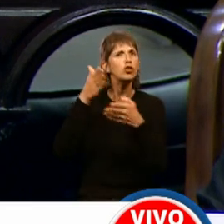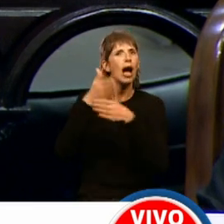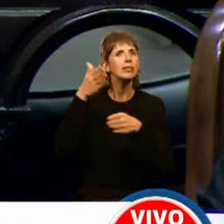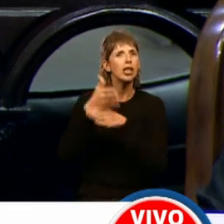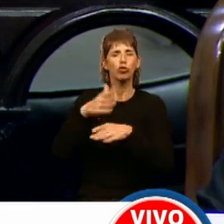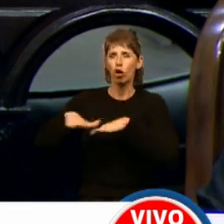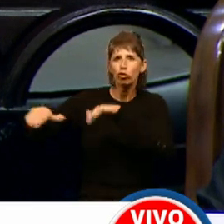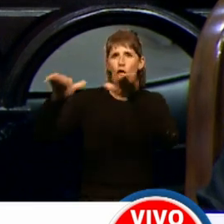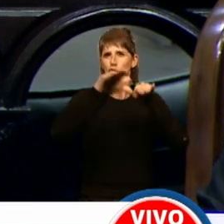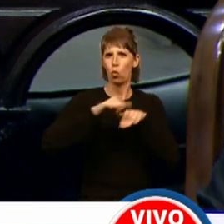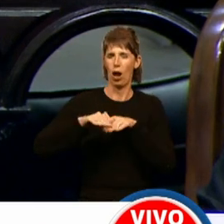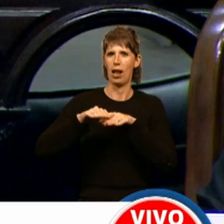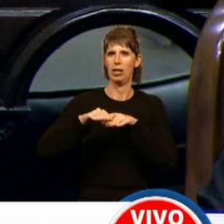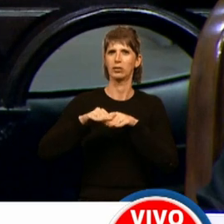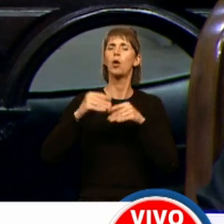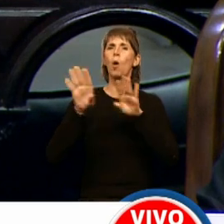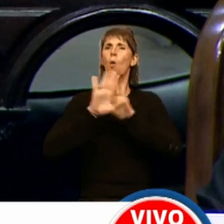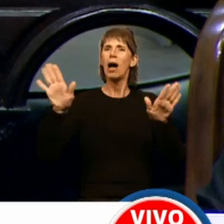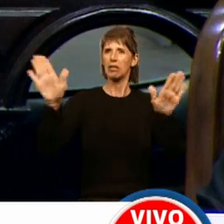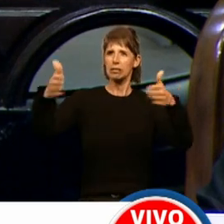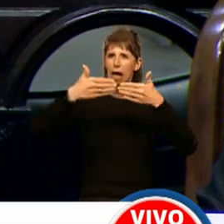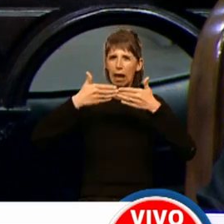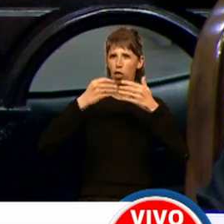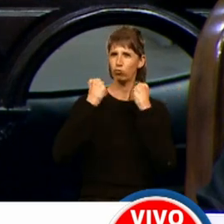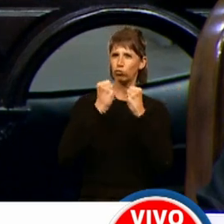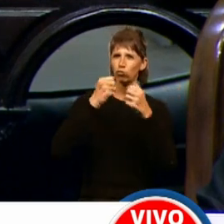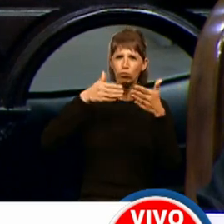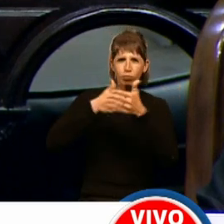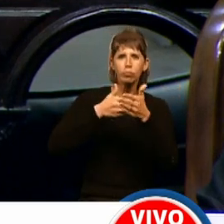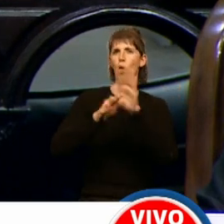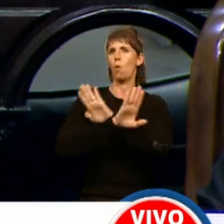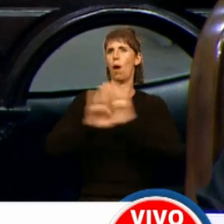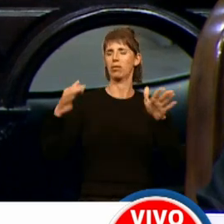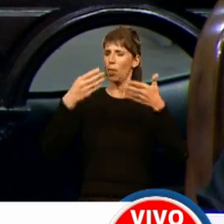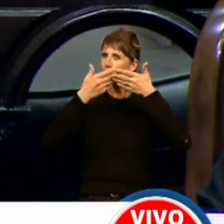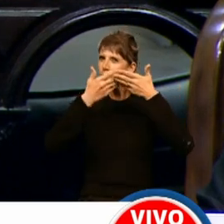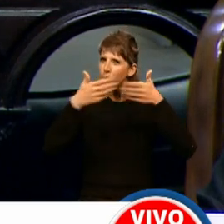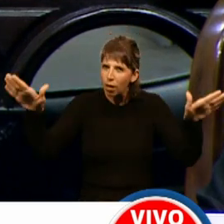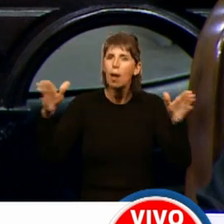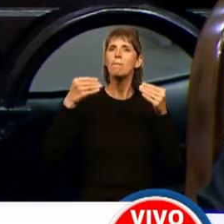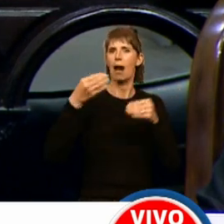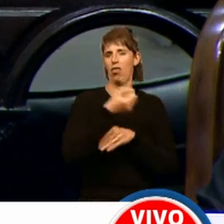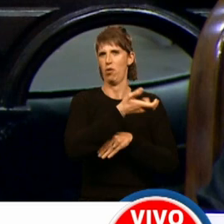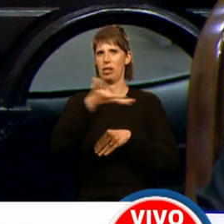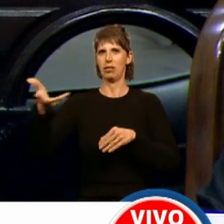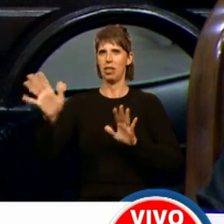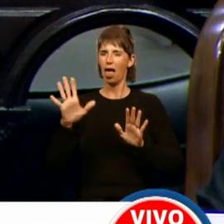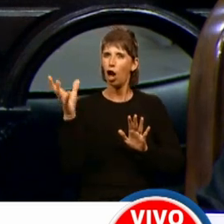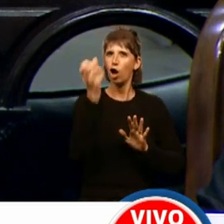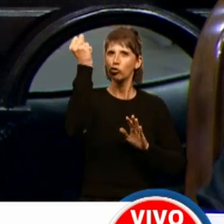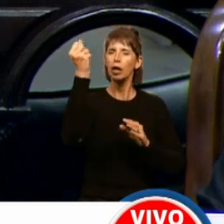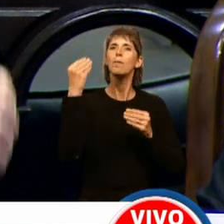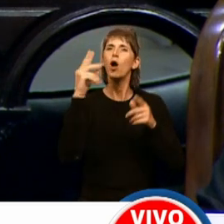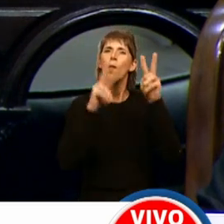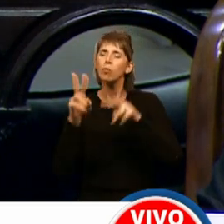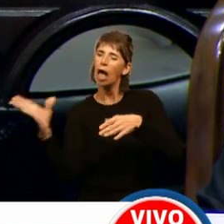homogeneizante para abrir realmente la concepción a la diversidad pero no desde una lógica de inclusión